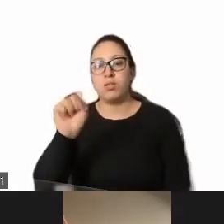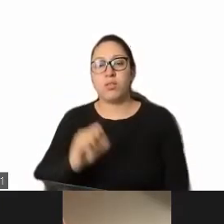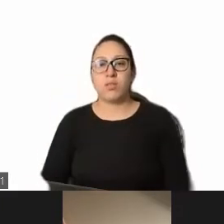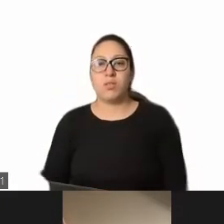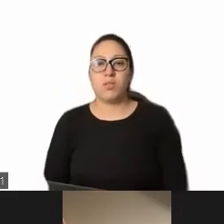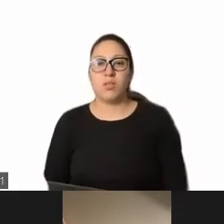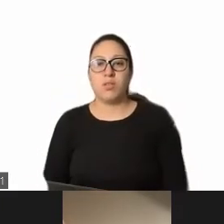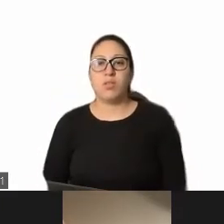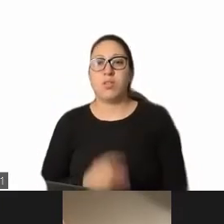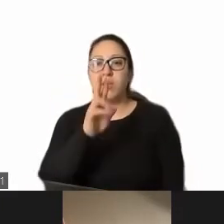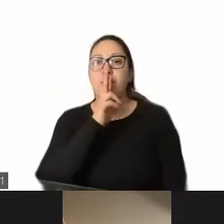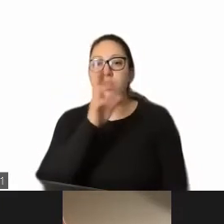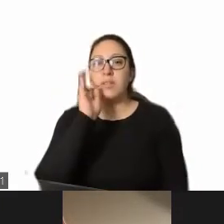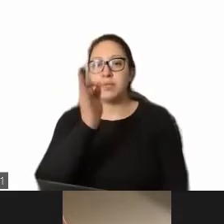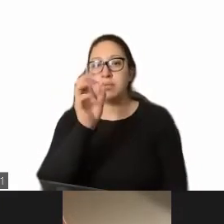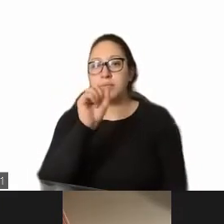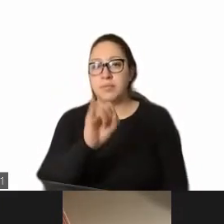A favor de la propuesta, doctor.